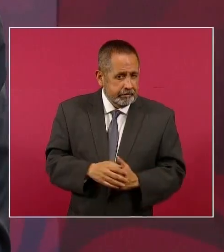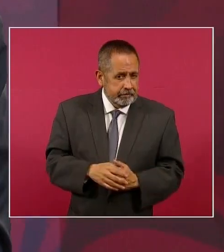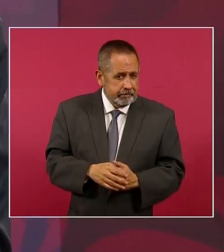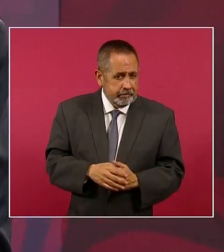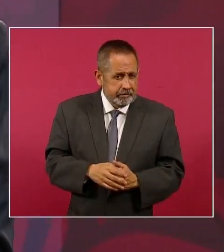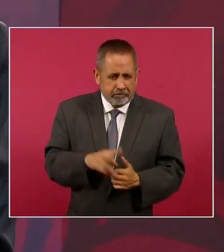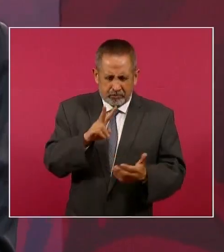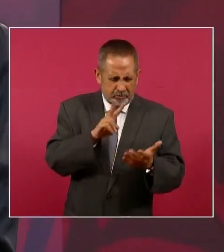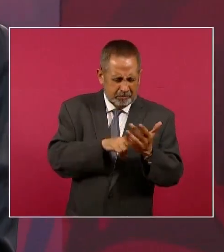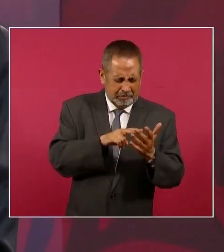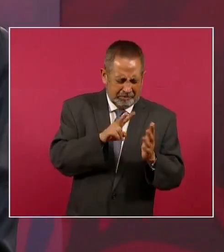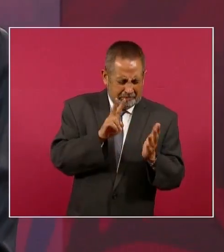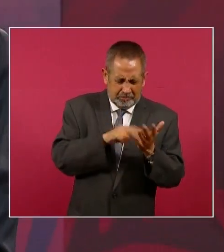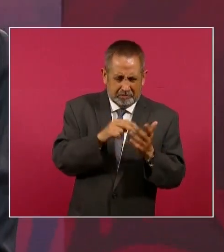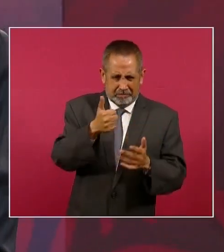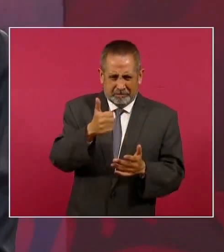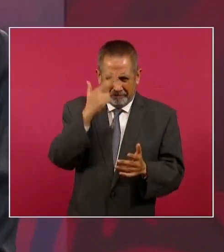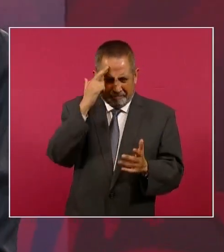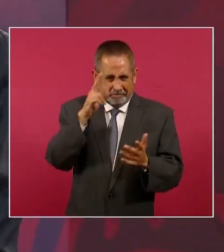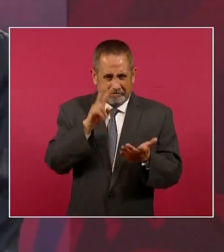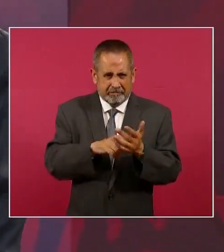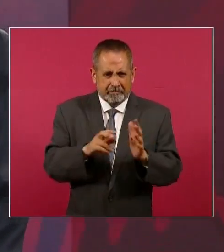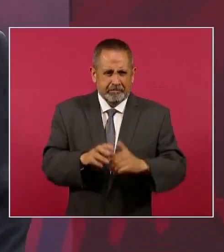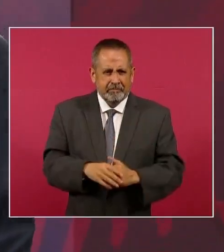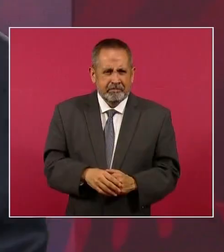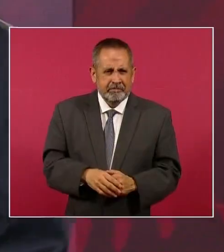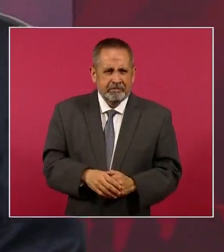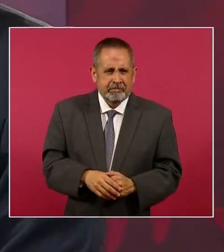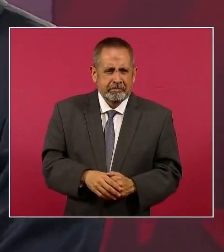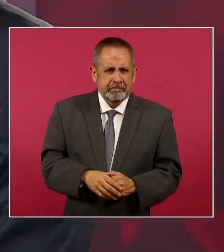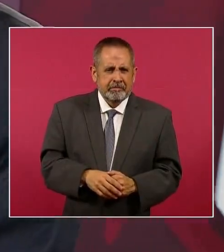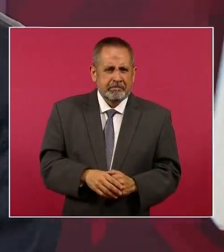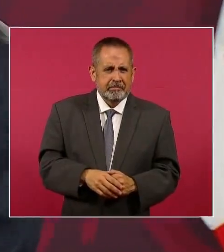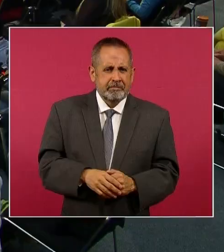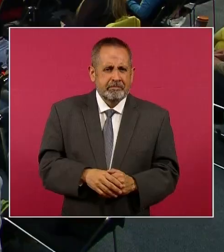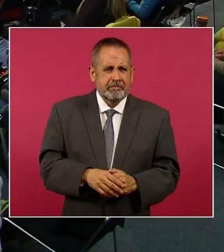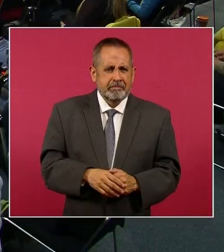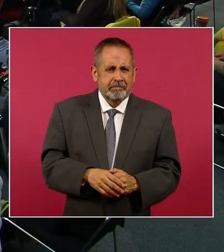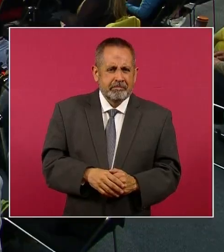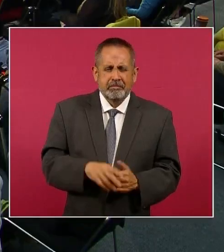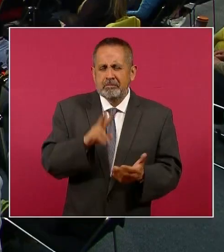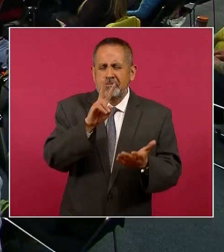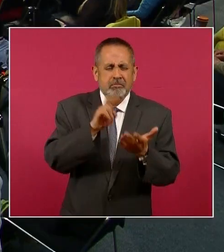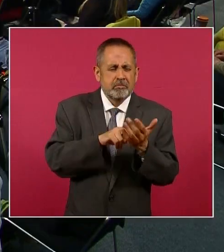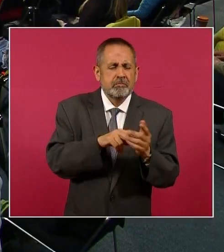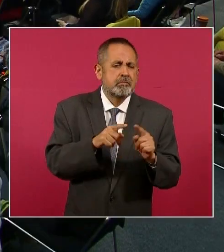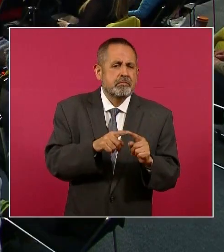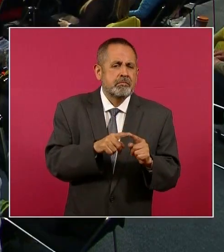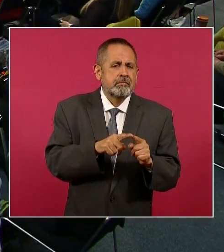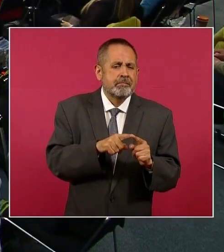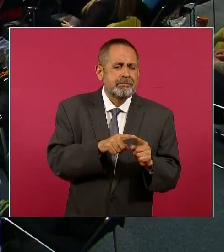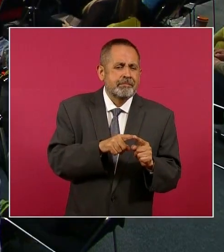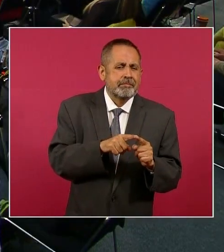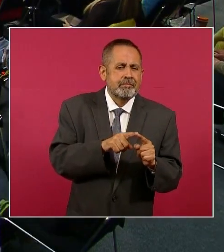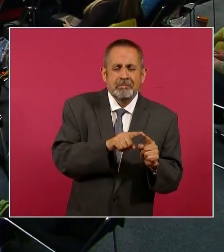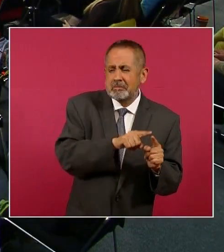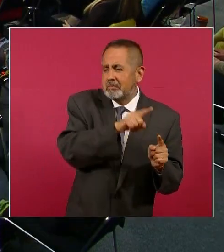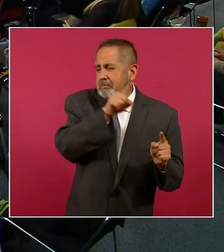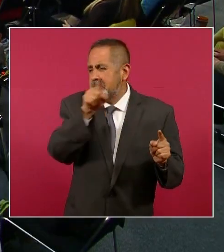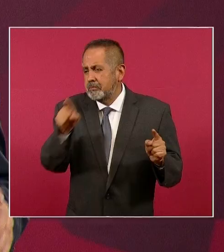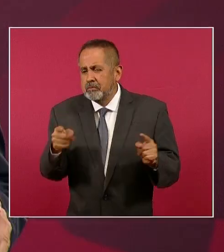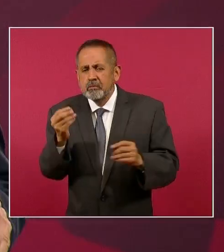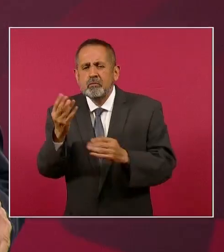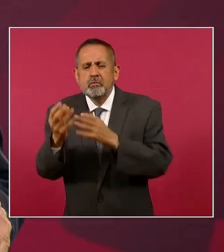o 2006, vamos a ver, si fue en el 2000, ¿cuántos años